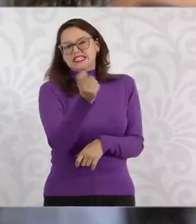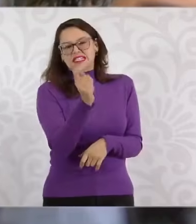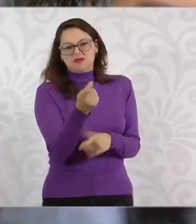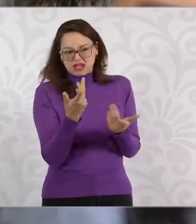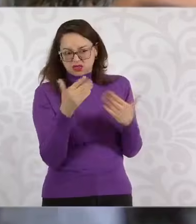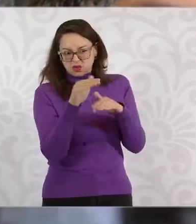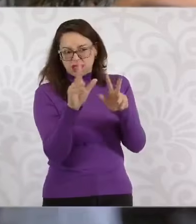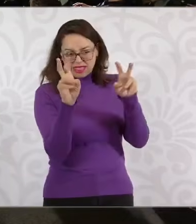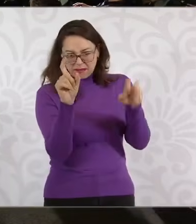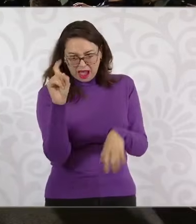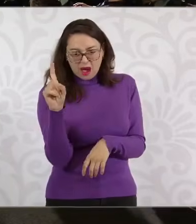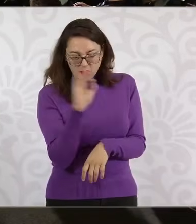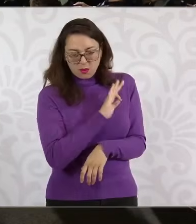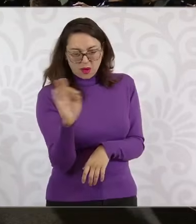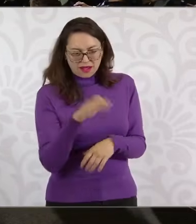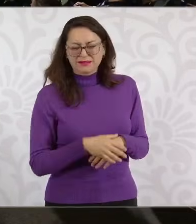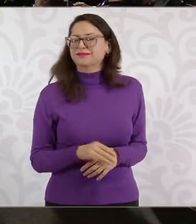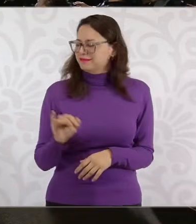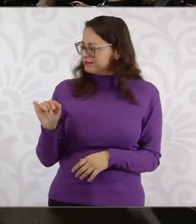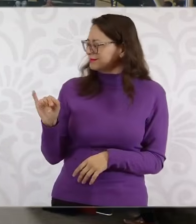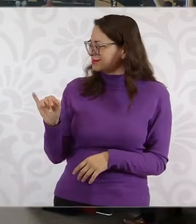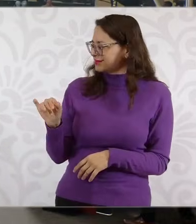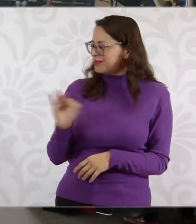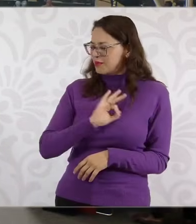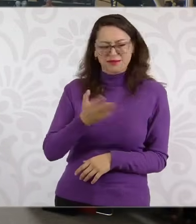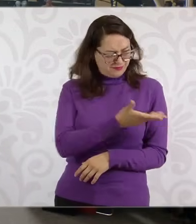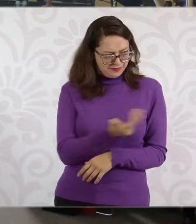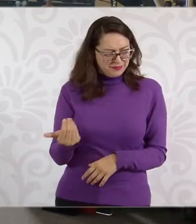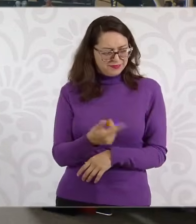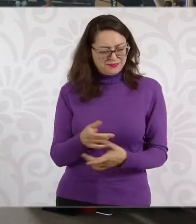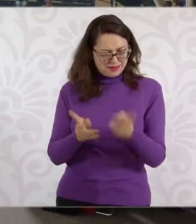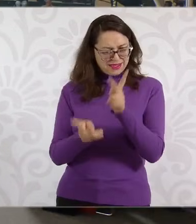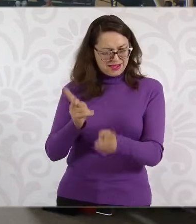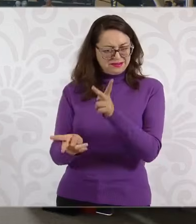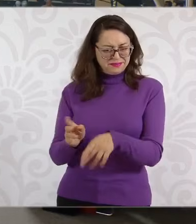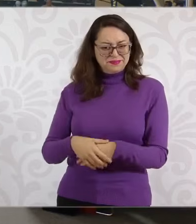del agua? Sí, platica el proyecto de la presa.